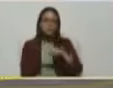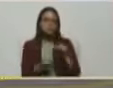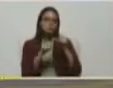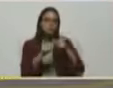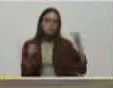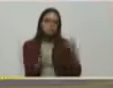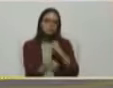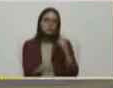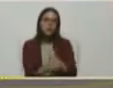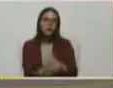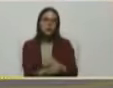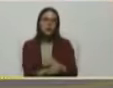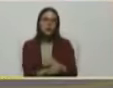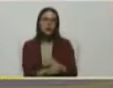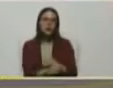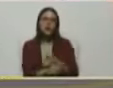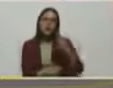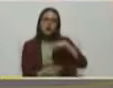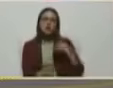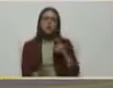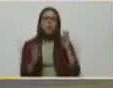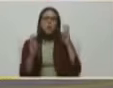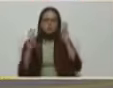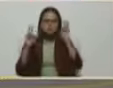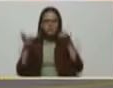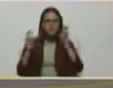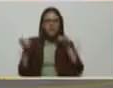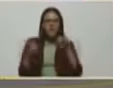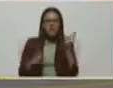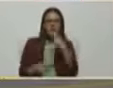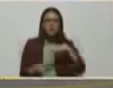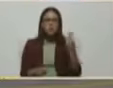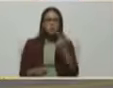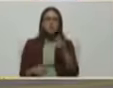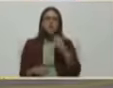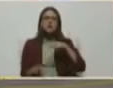Hay una expresión en español que se llama guapiar.